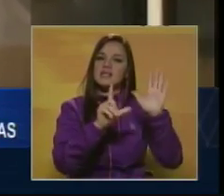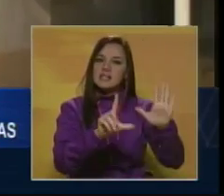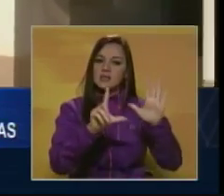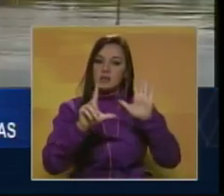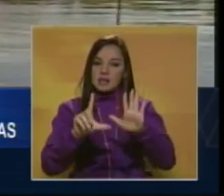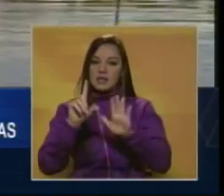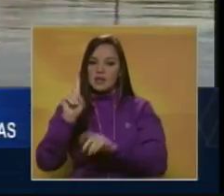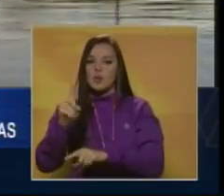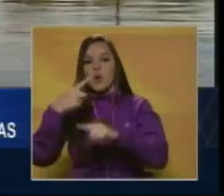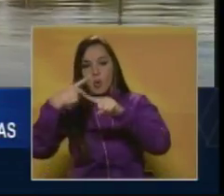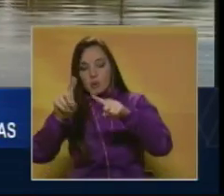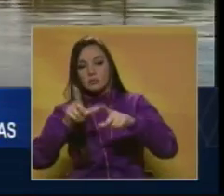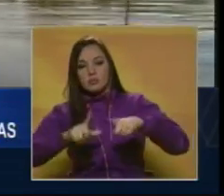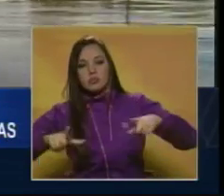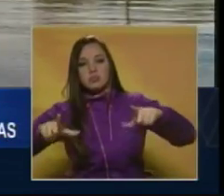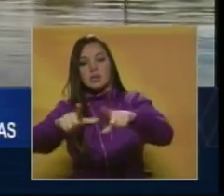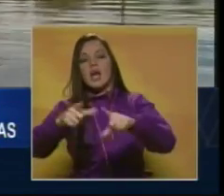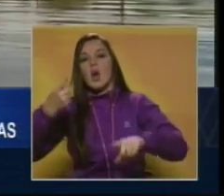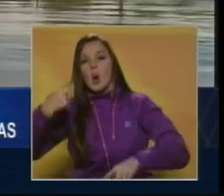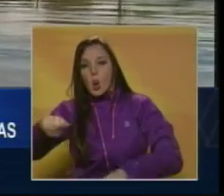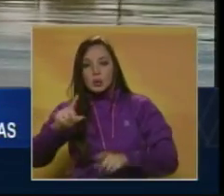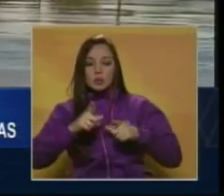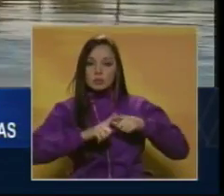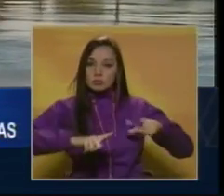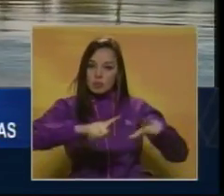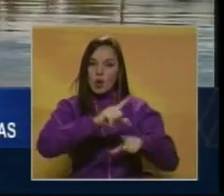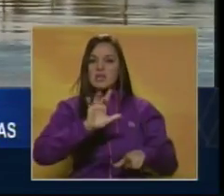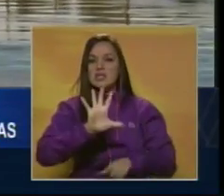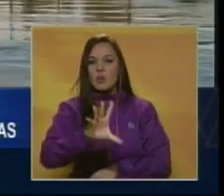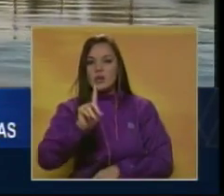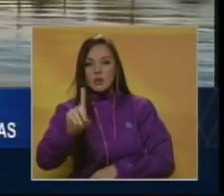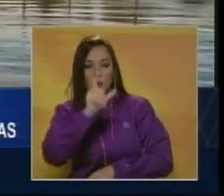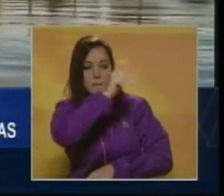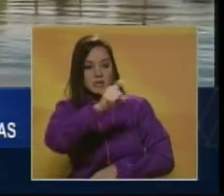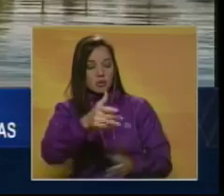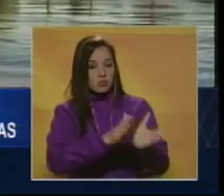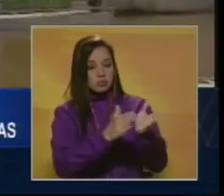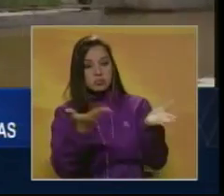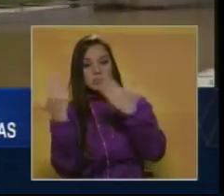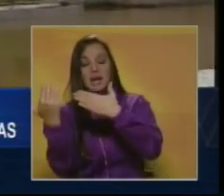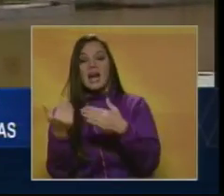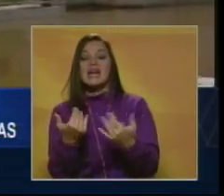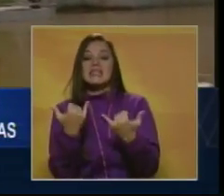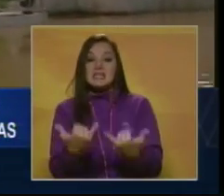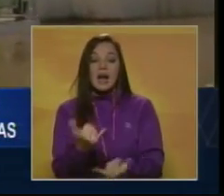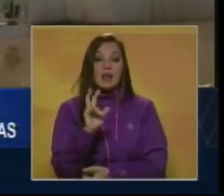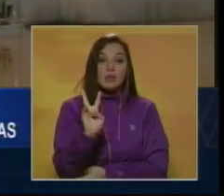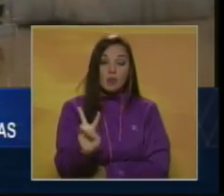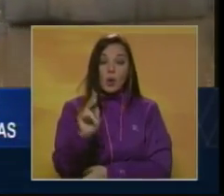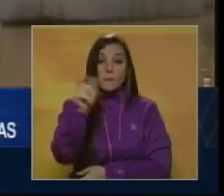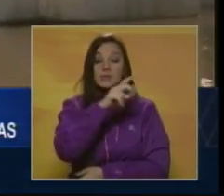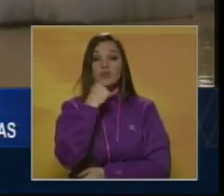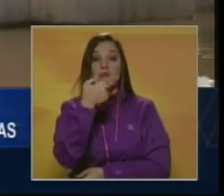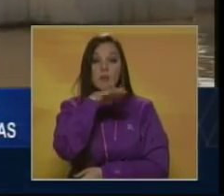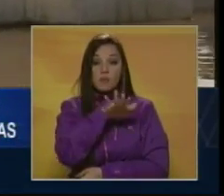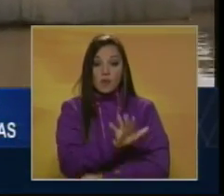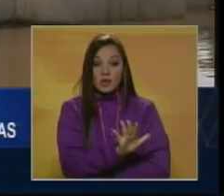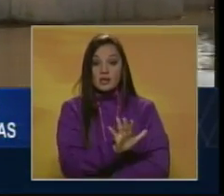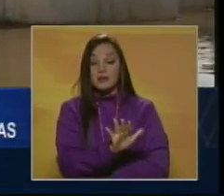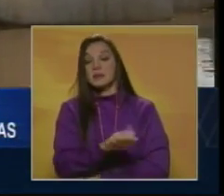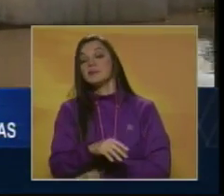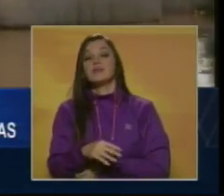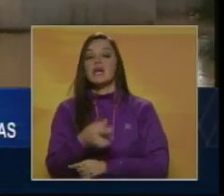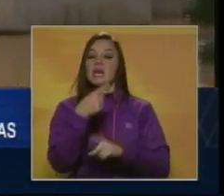4.771 de Salto. La ciudad de Artigas, donde hasta el momento se han registrado 2 muertos, se mantienen en alerta amarilla, mientras que el